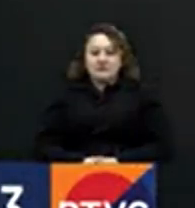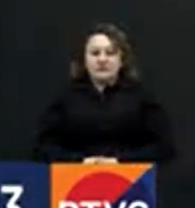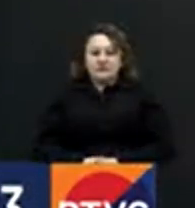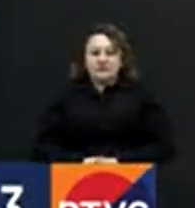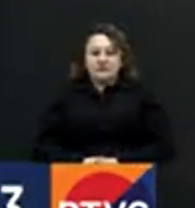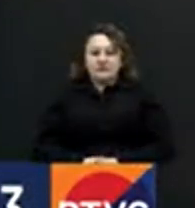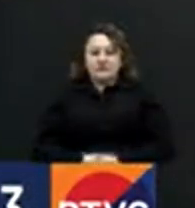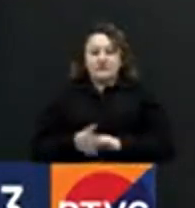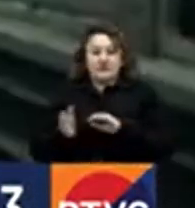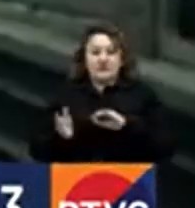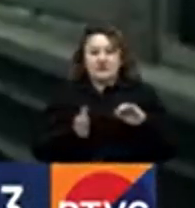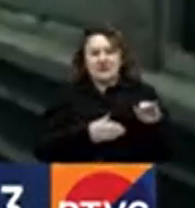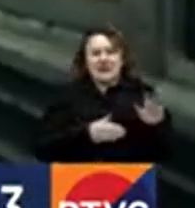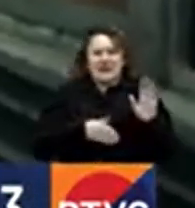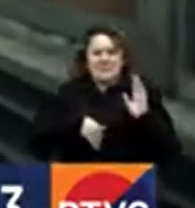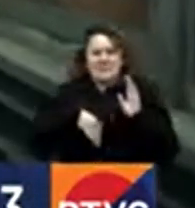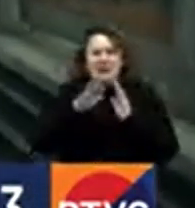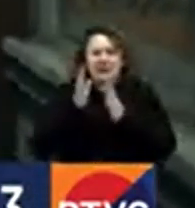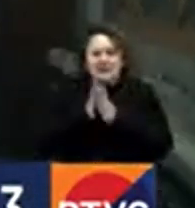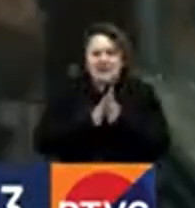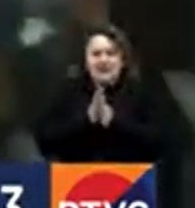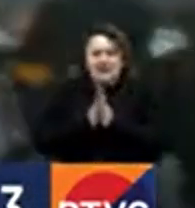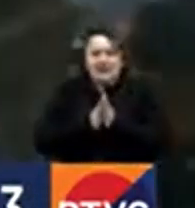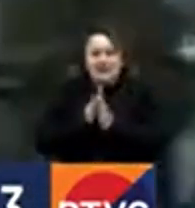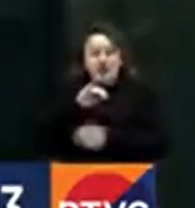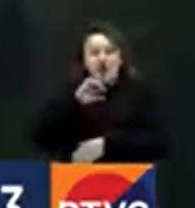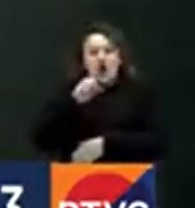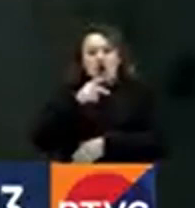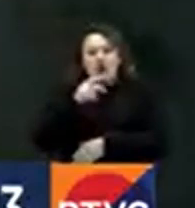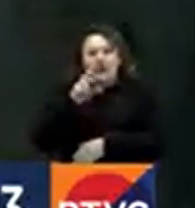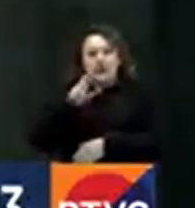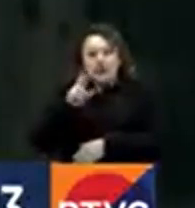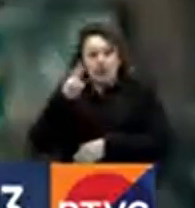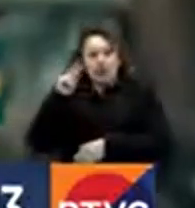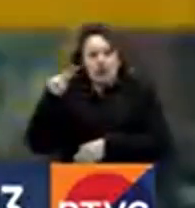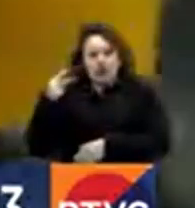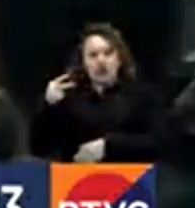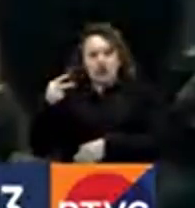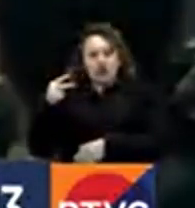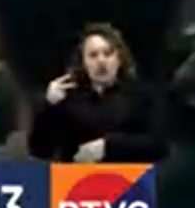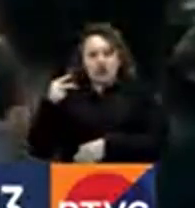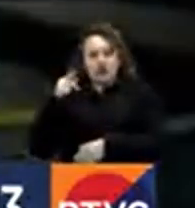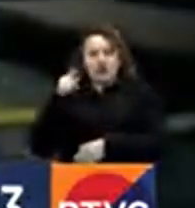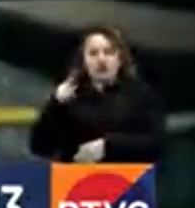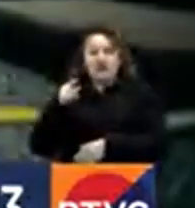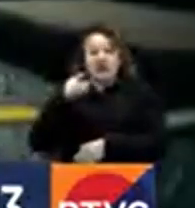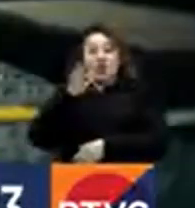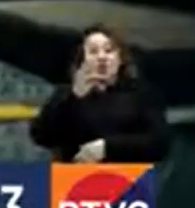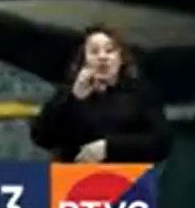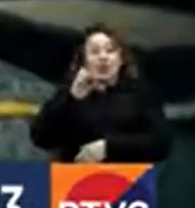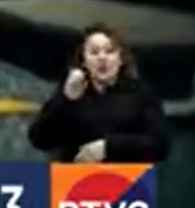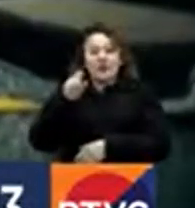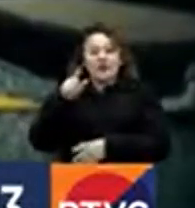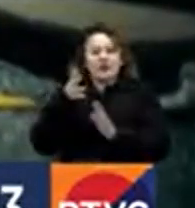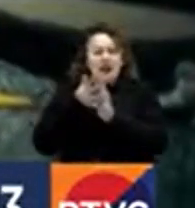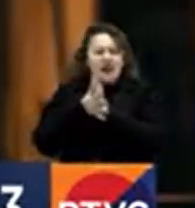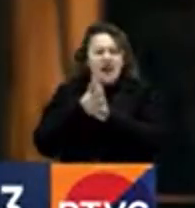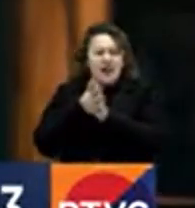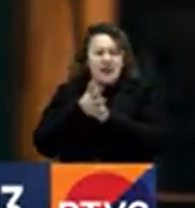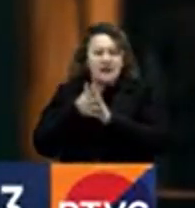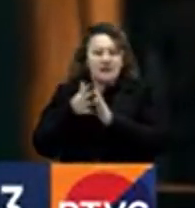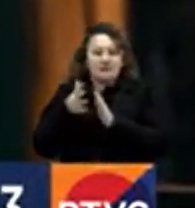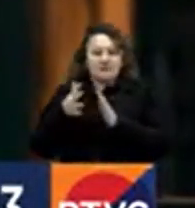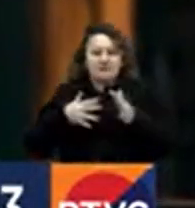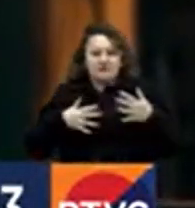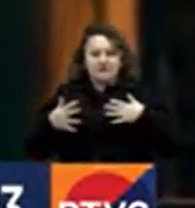Y una de las más esperadas, El Joker 2. El filme, dirigido por Todd Phillips, cuenta nuevamente con la actuación de